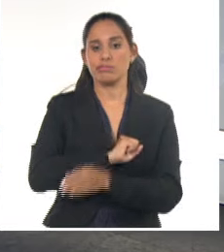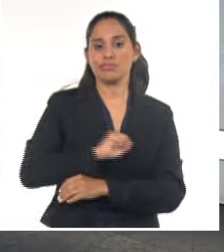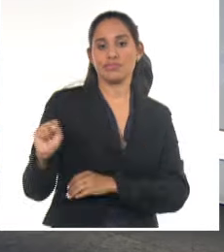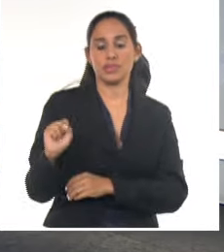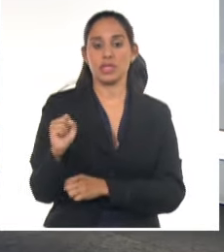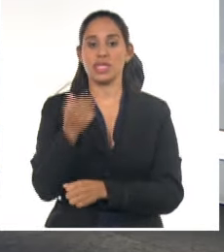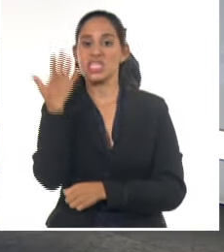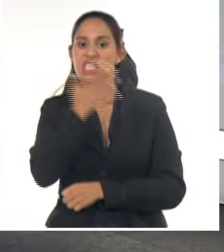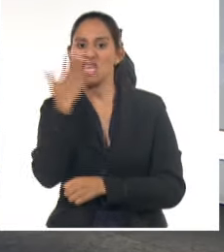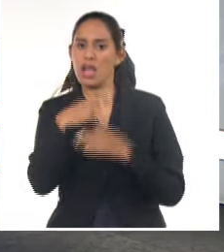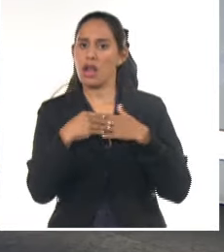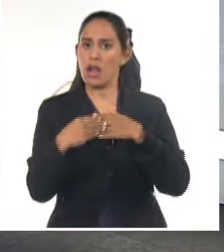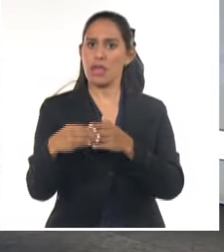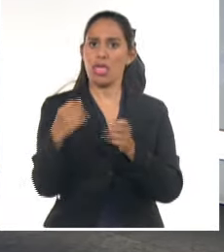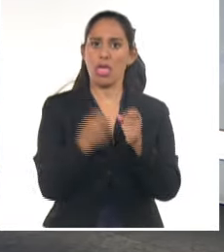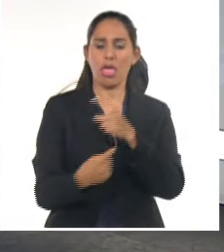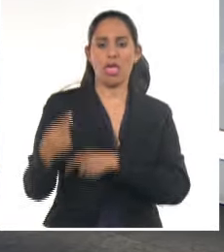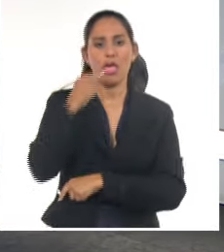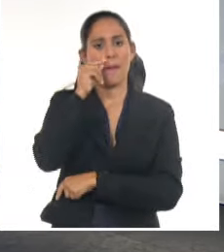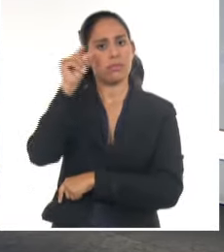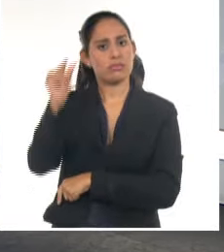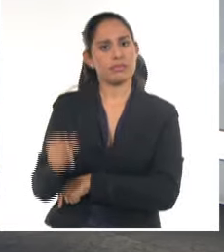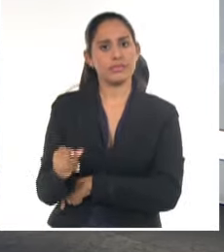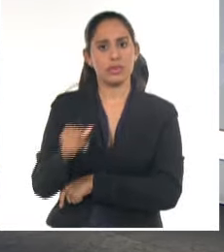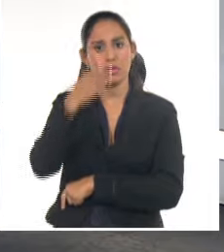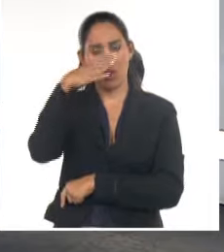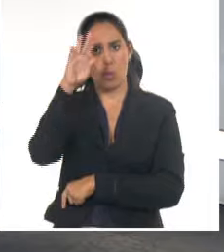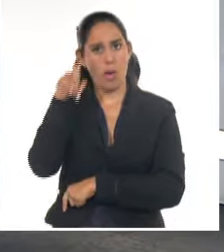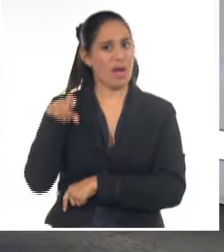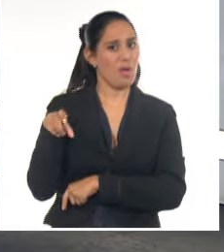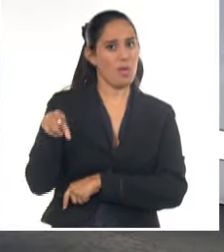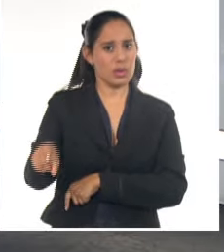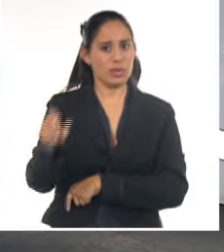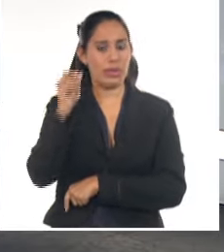Cuba, Robert Landy Simón. Por último, la deportista